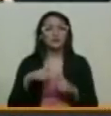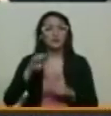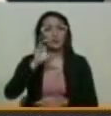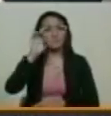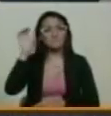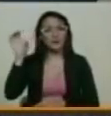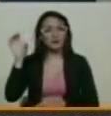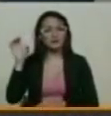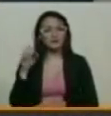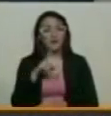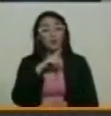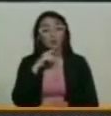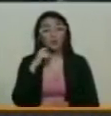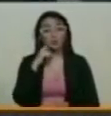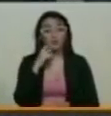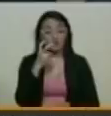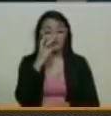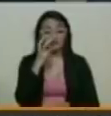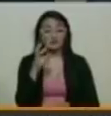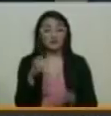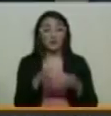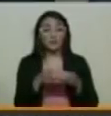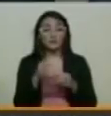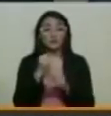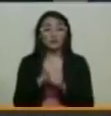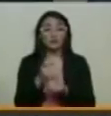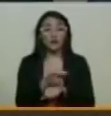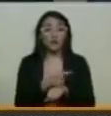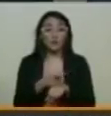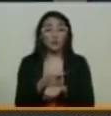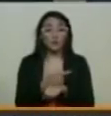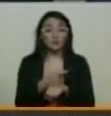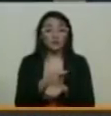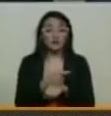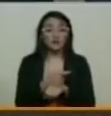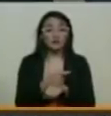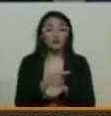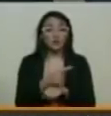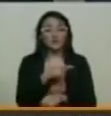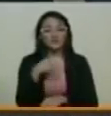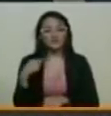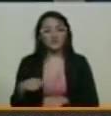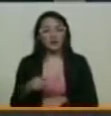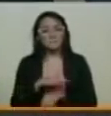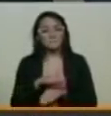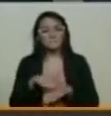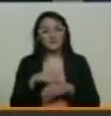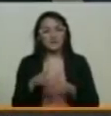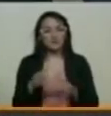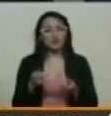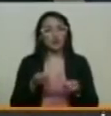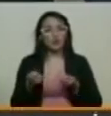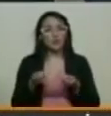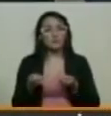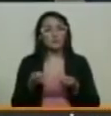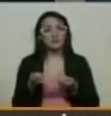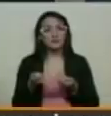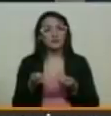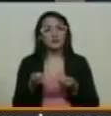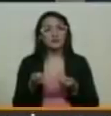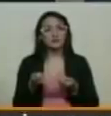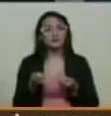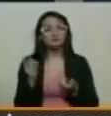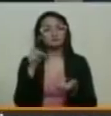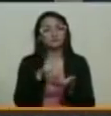ellas es Rusia. Luego de la visita de la Comisión de Trabajo del Gobierno de nuestro país a China, el ministro del Poder Popular de Economía y Finanzas, Simón Serpa,